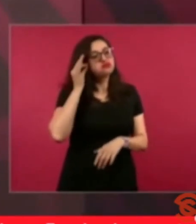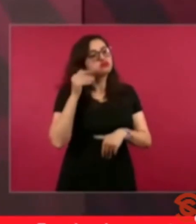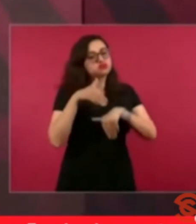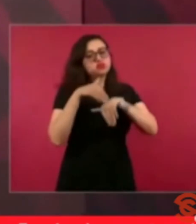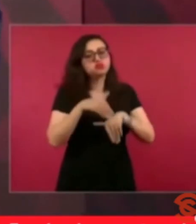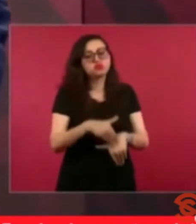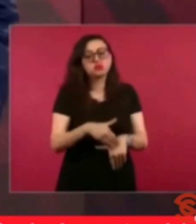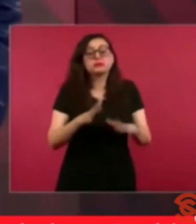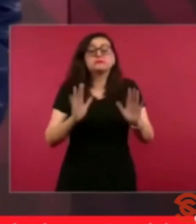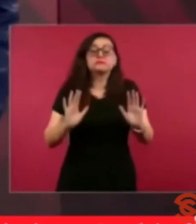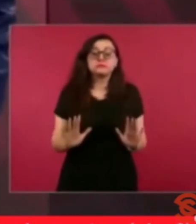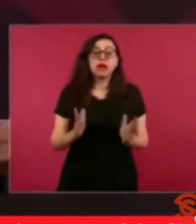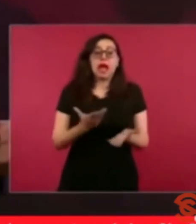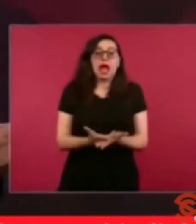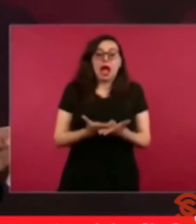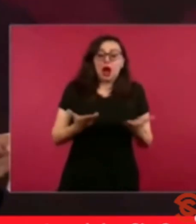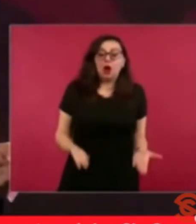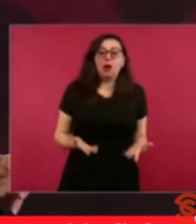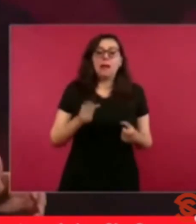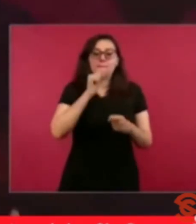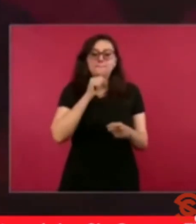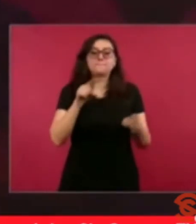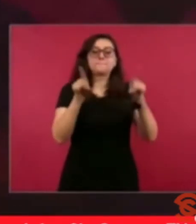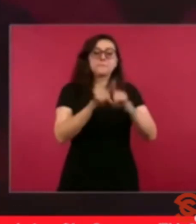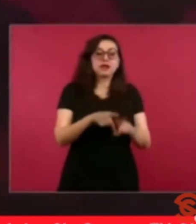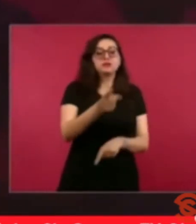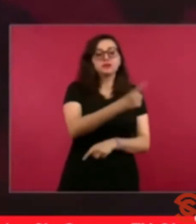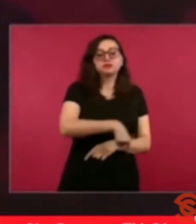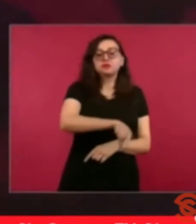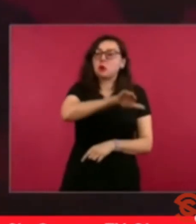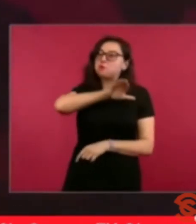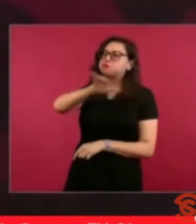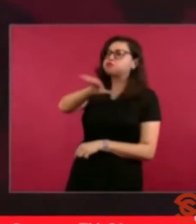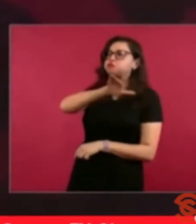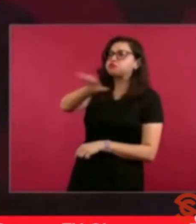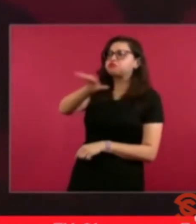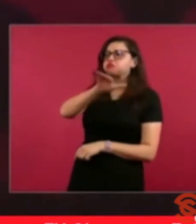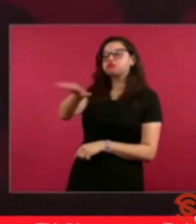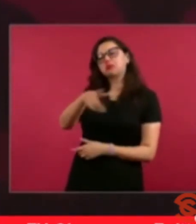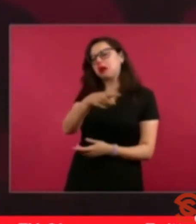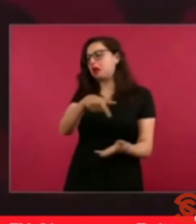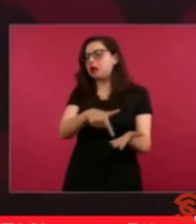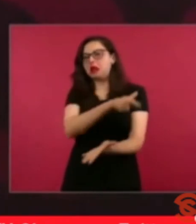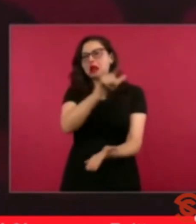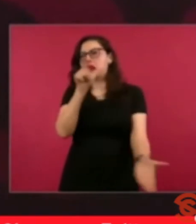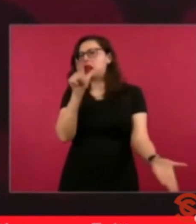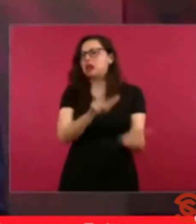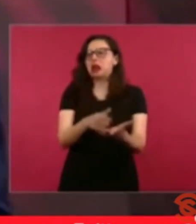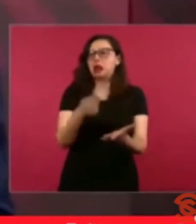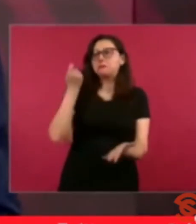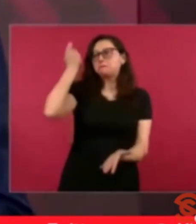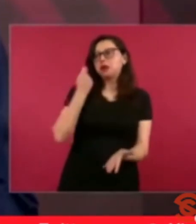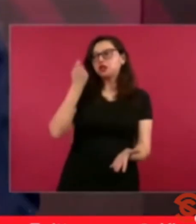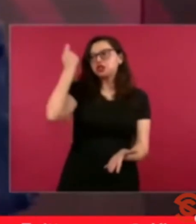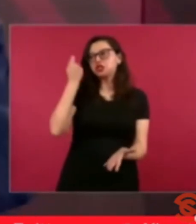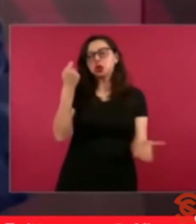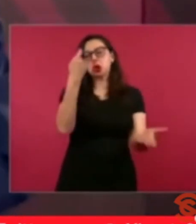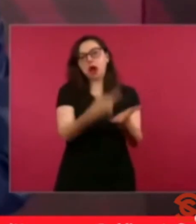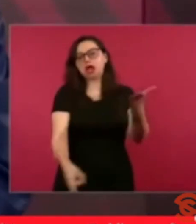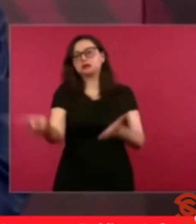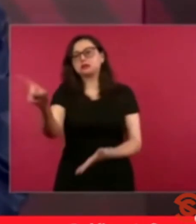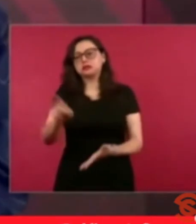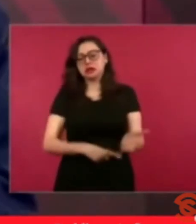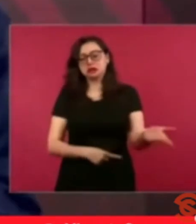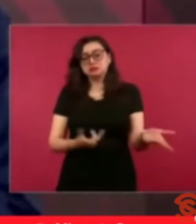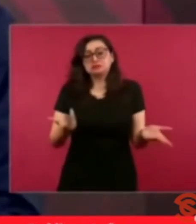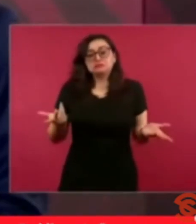De todas maneras, nosotros tenemos la obligación moral de hacerlo.